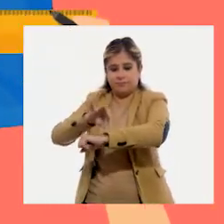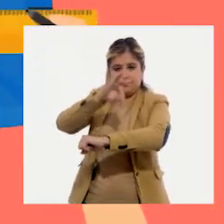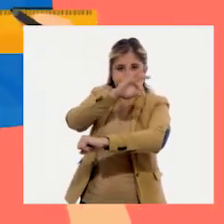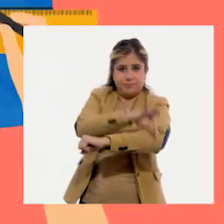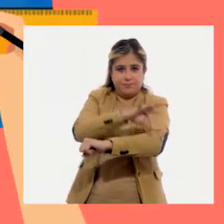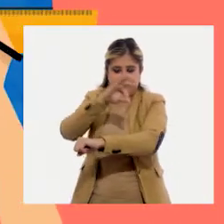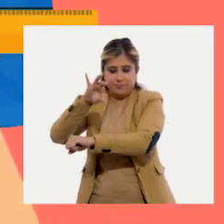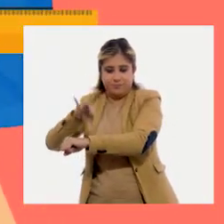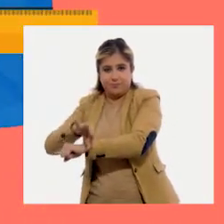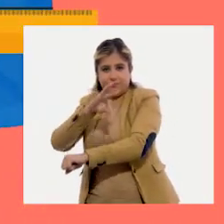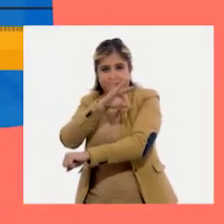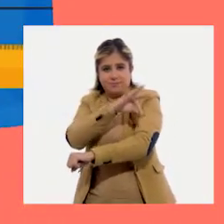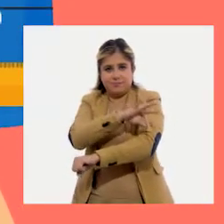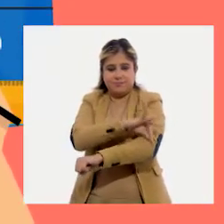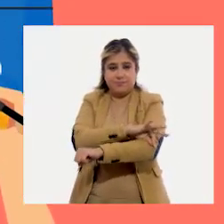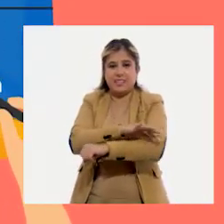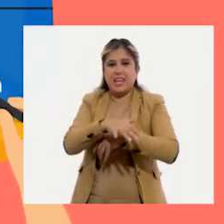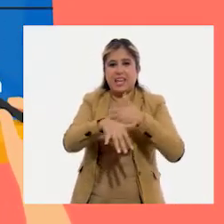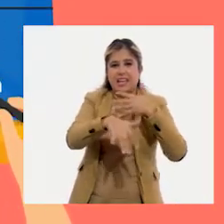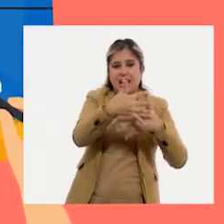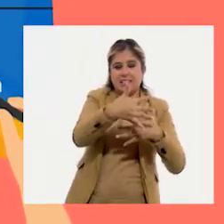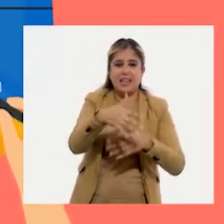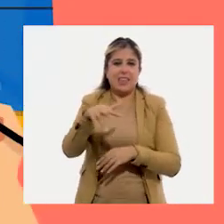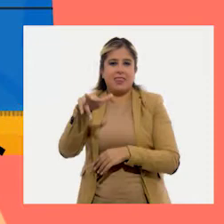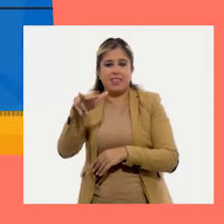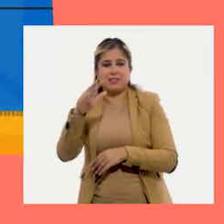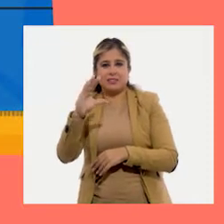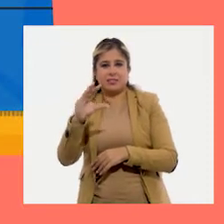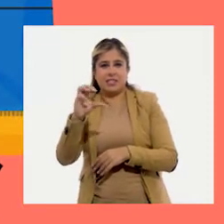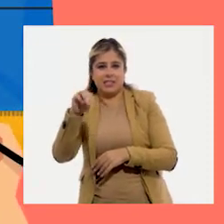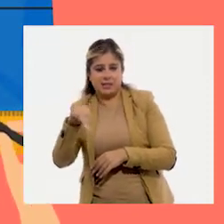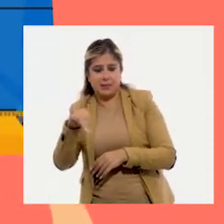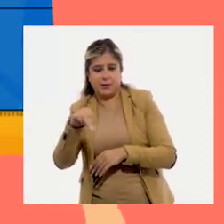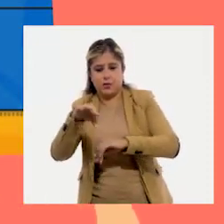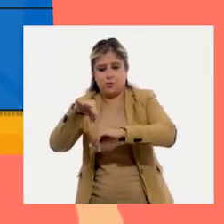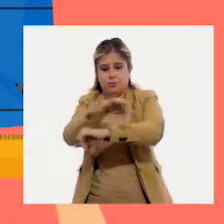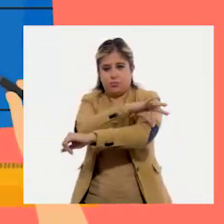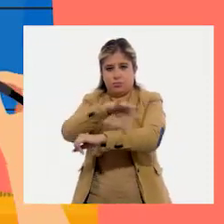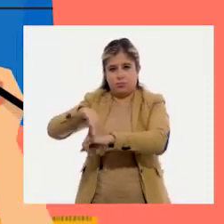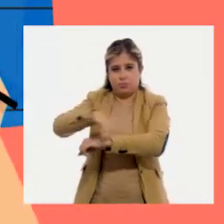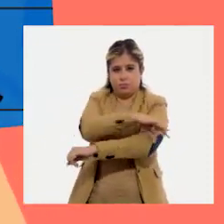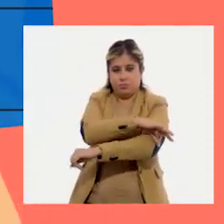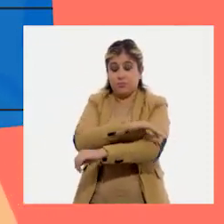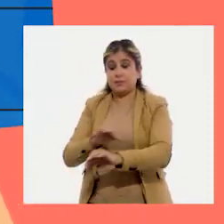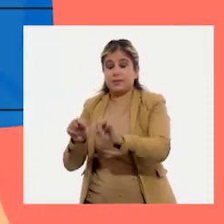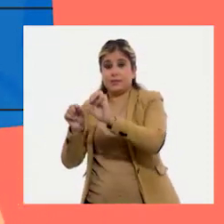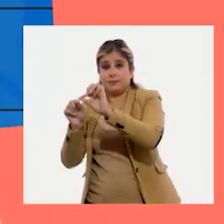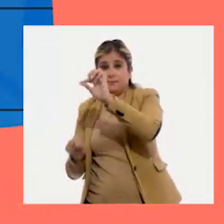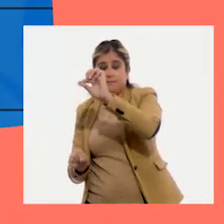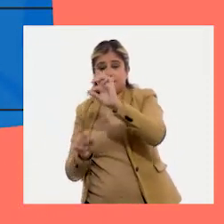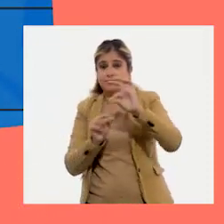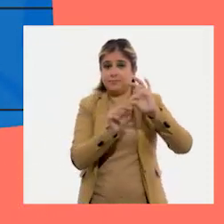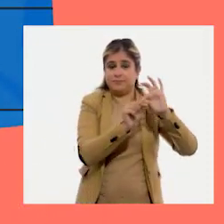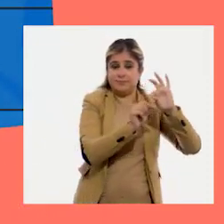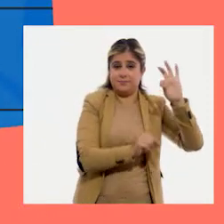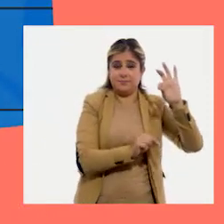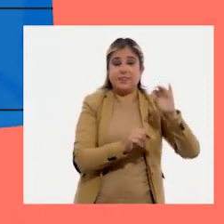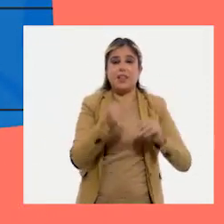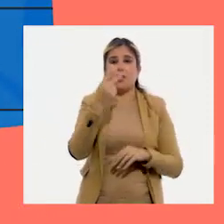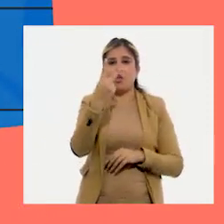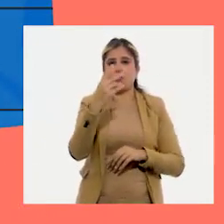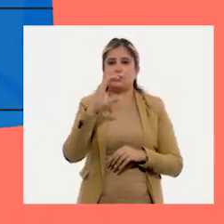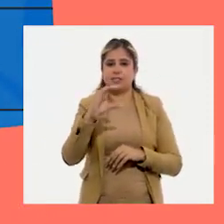el plumón o la pluma de 15 a 18 centímetros de largo de un lado, dejando un margen de